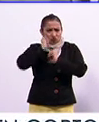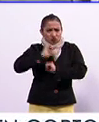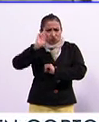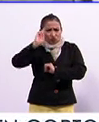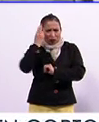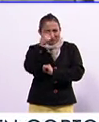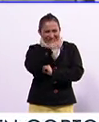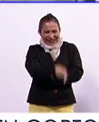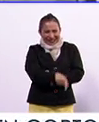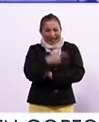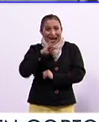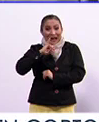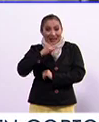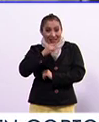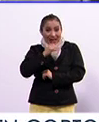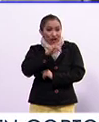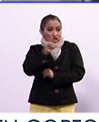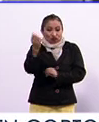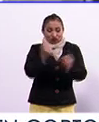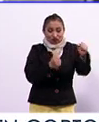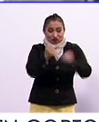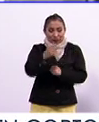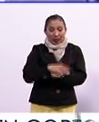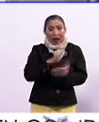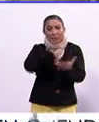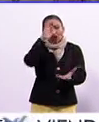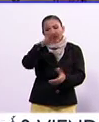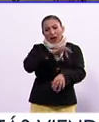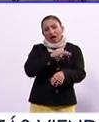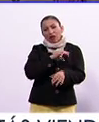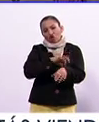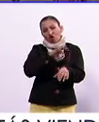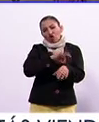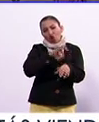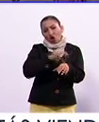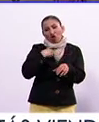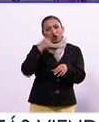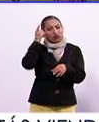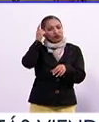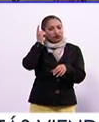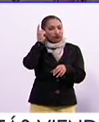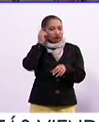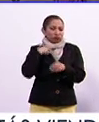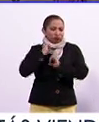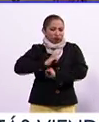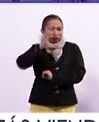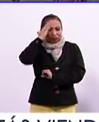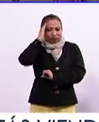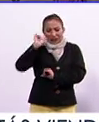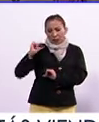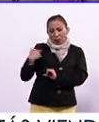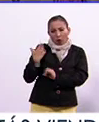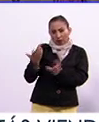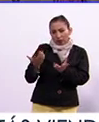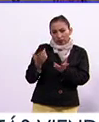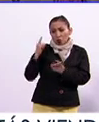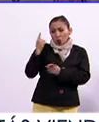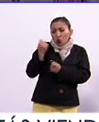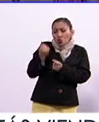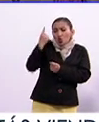tenido ingenieros la universidad. Bueno, la mayoría han sido médicos. Pues recientemente, pero antes no tanto, ¿eh?